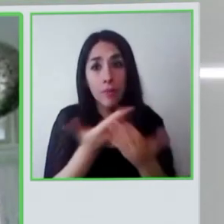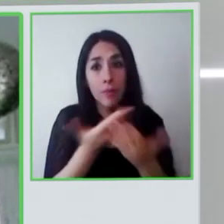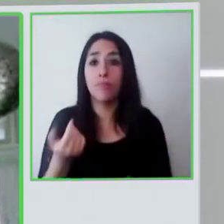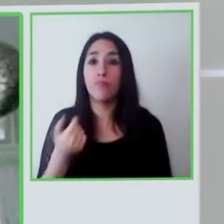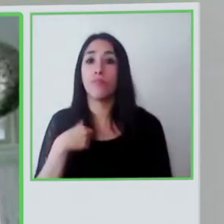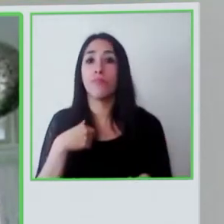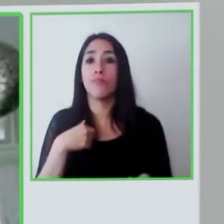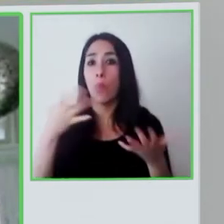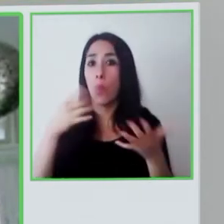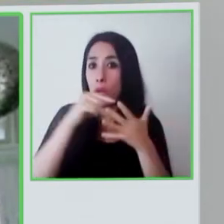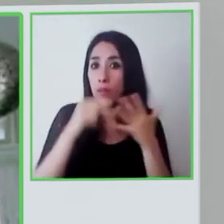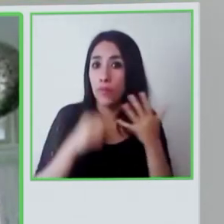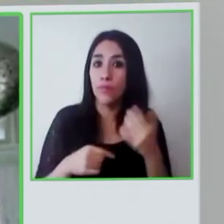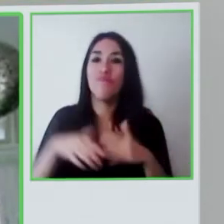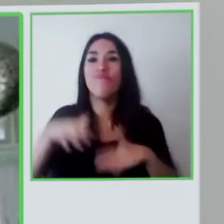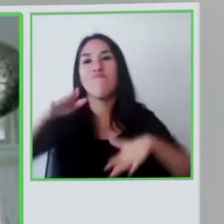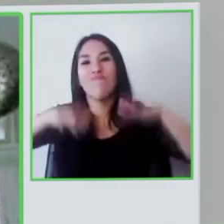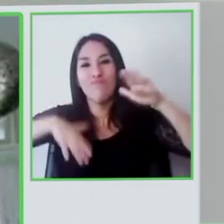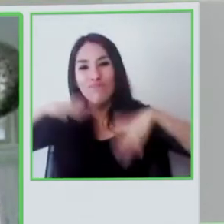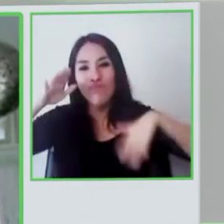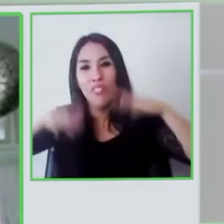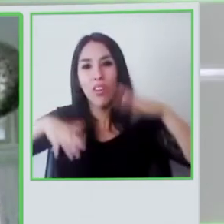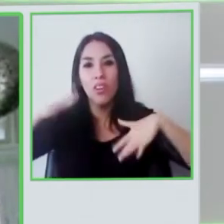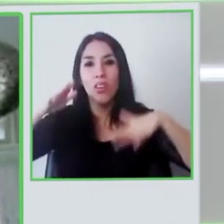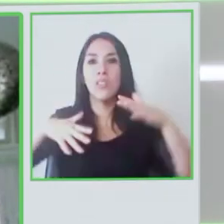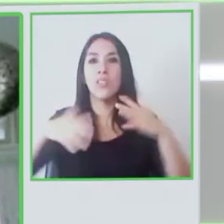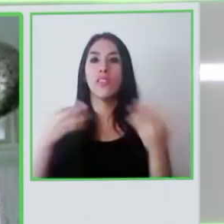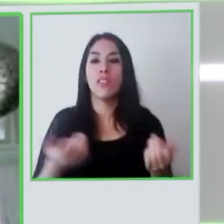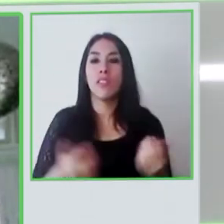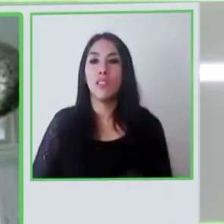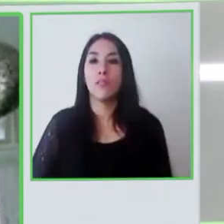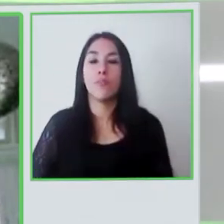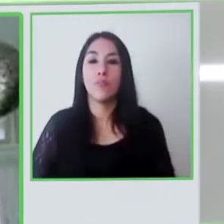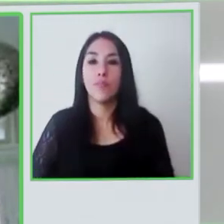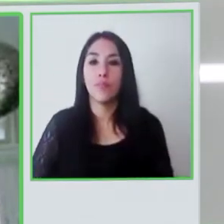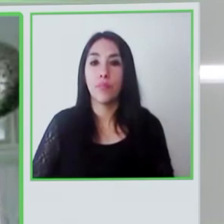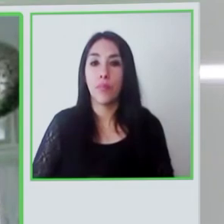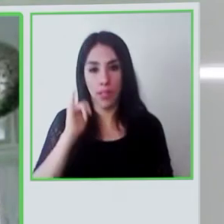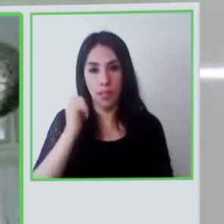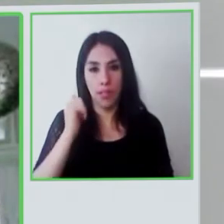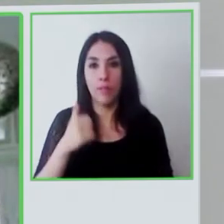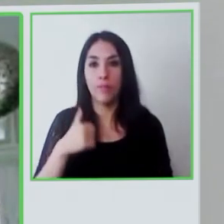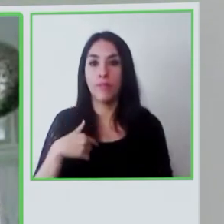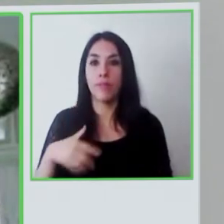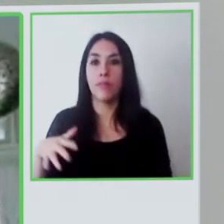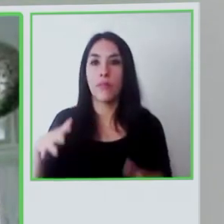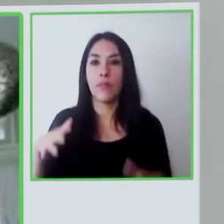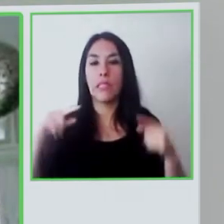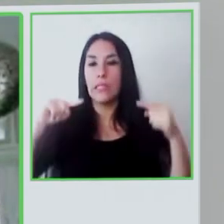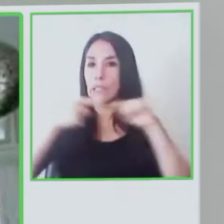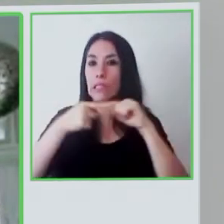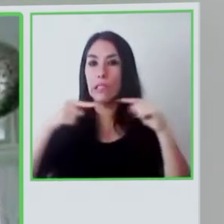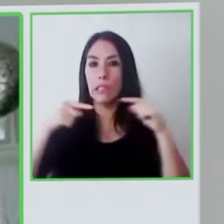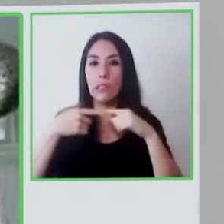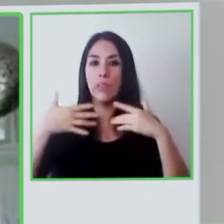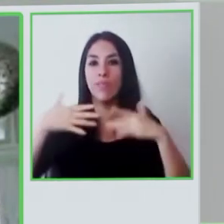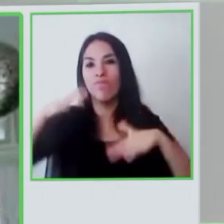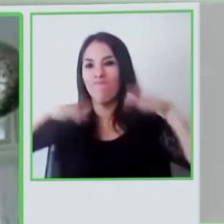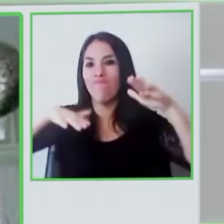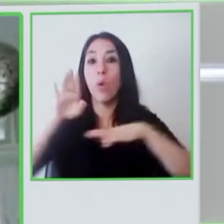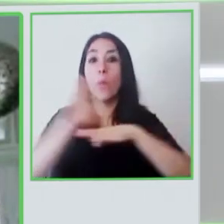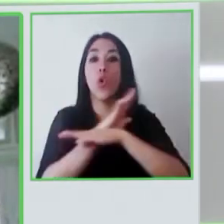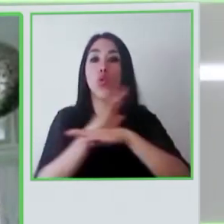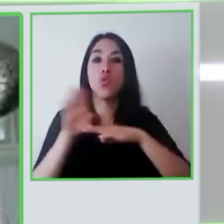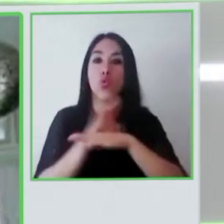las crisis son una fuente de empleo importante para evitar hacer